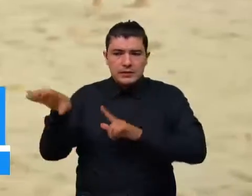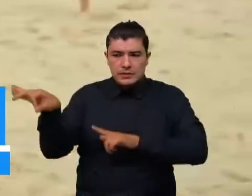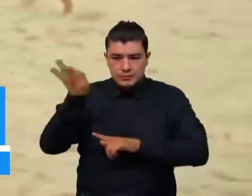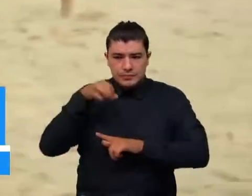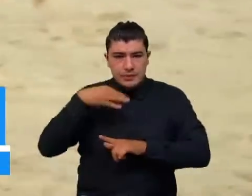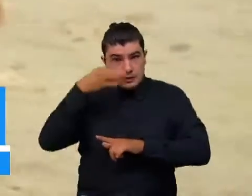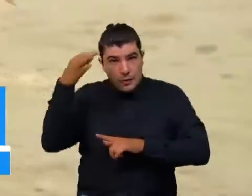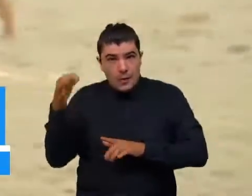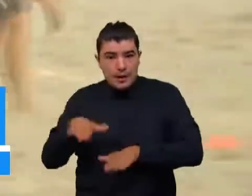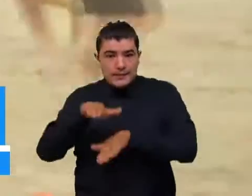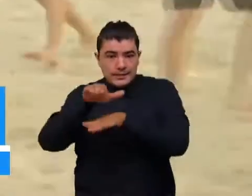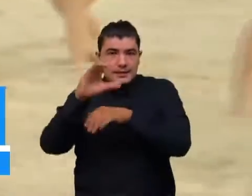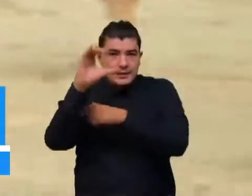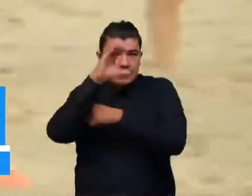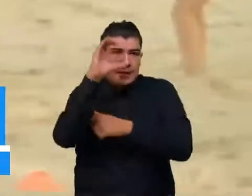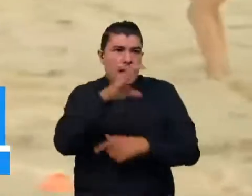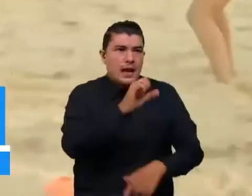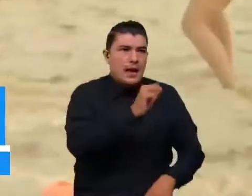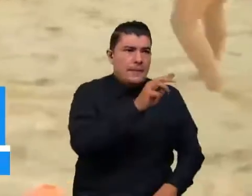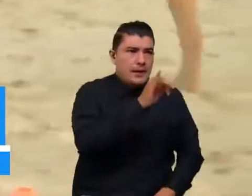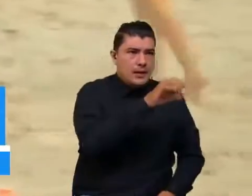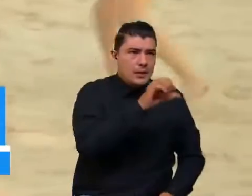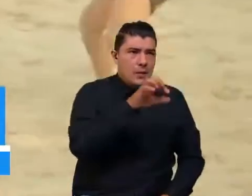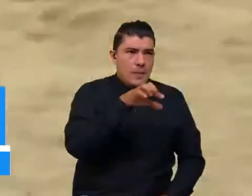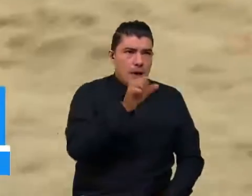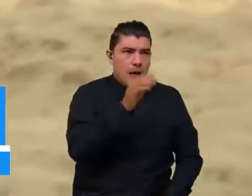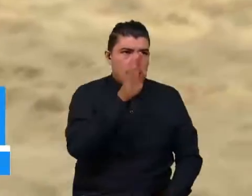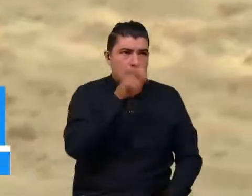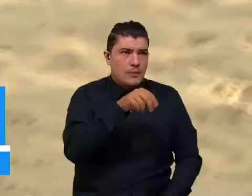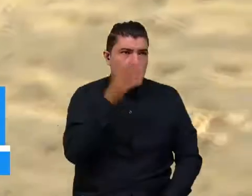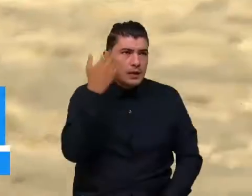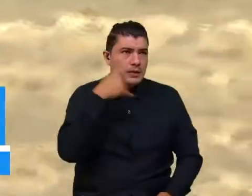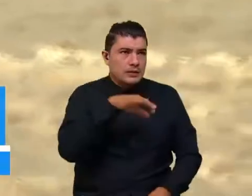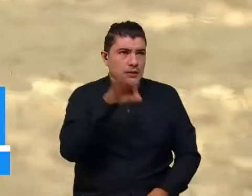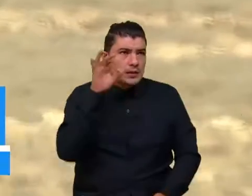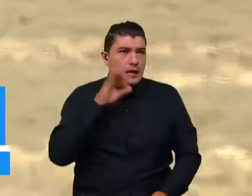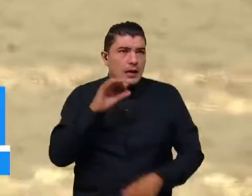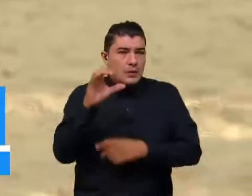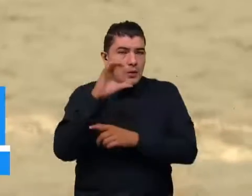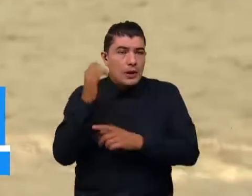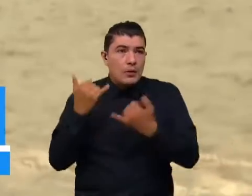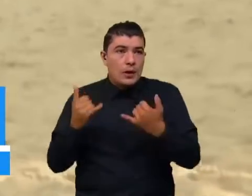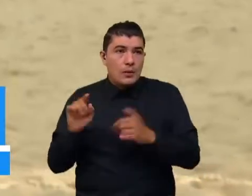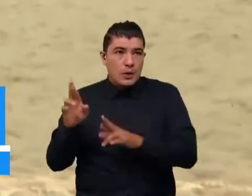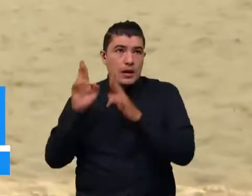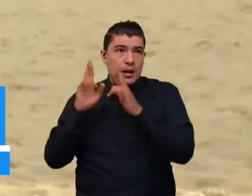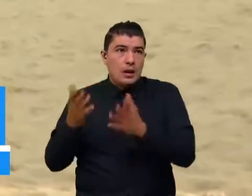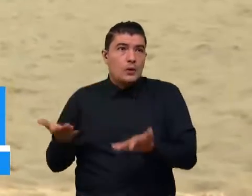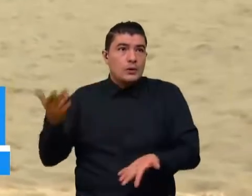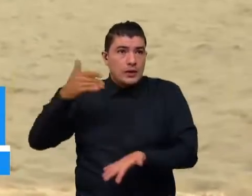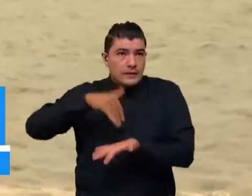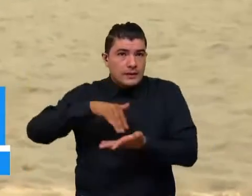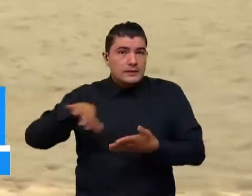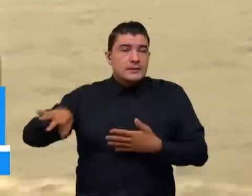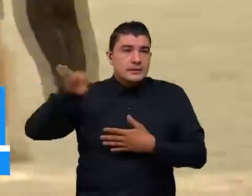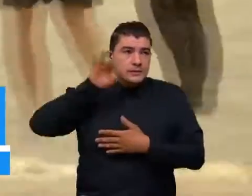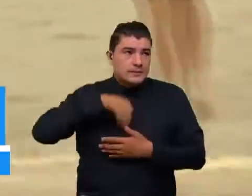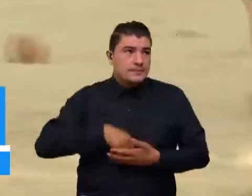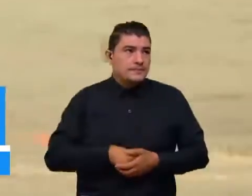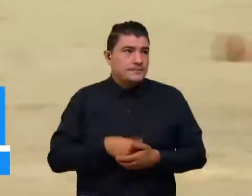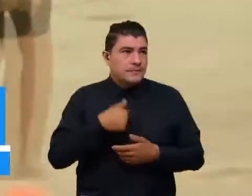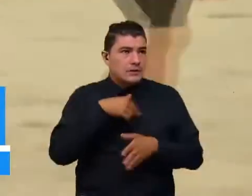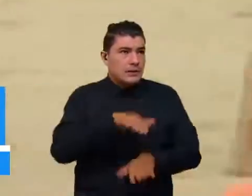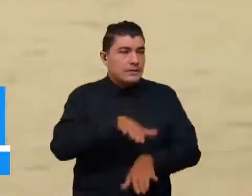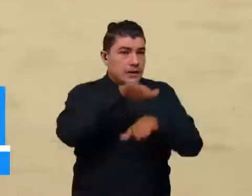camilo pavón ya ha sido convocado a selección nacional y espera nuevamente recibir el llamado y representar a la